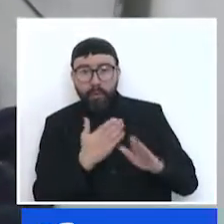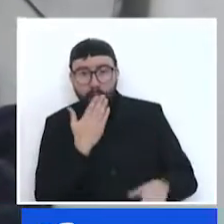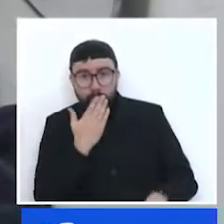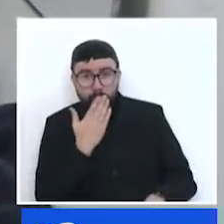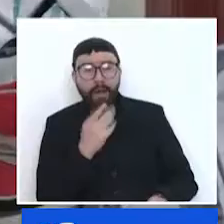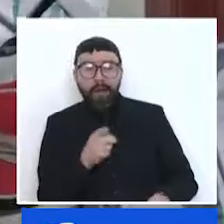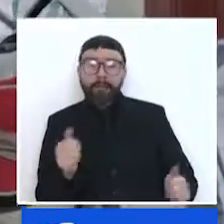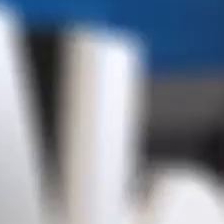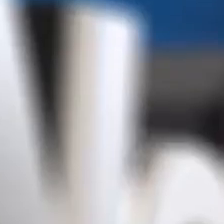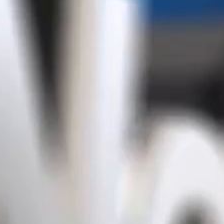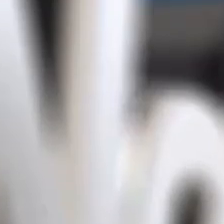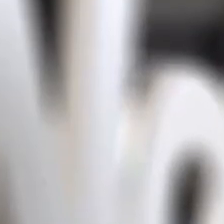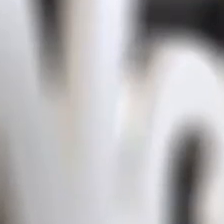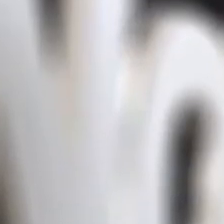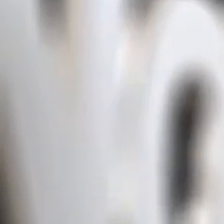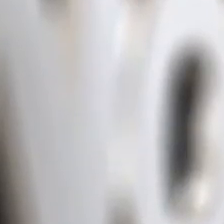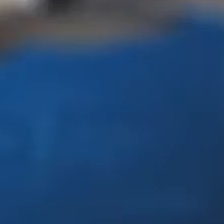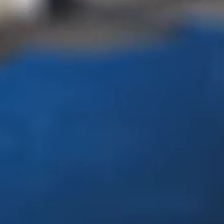del Quindío.